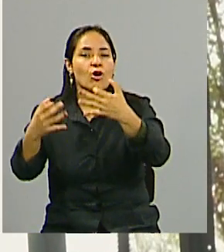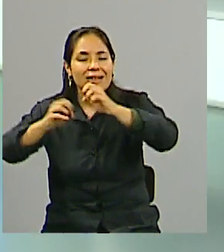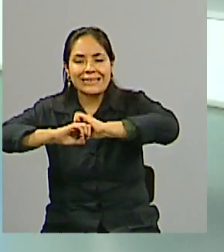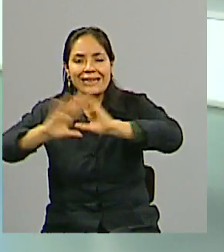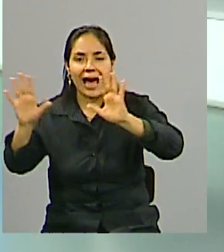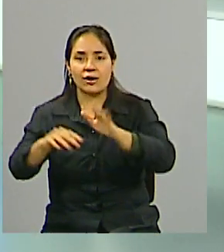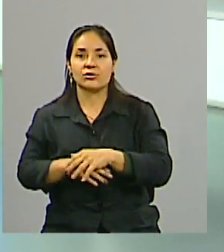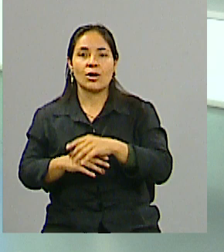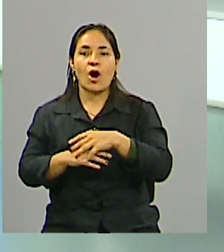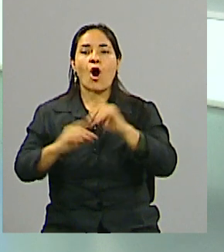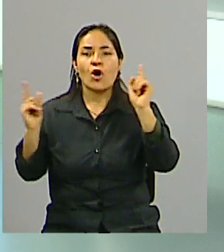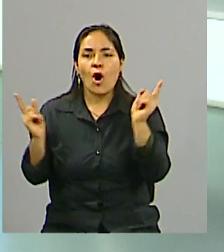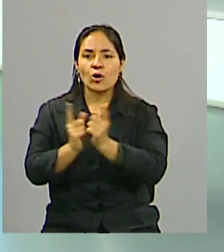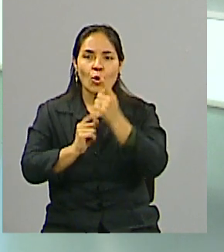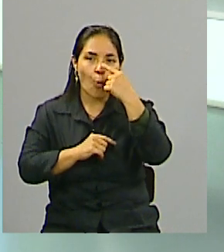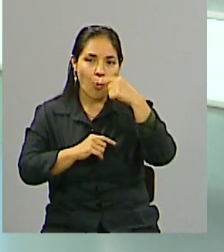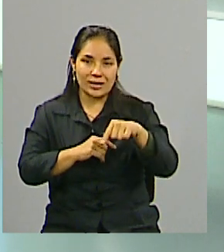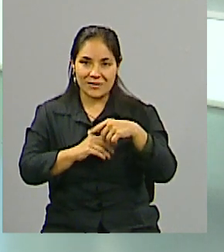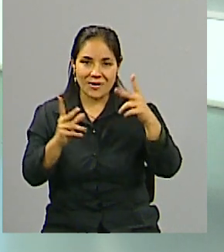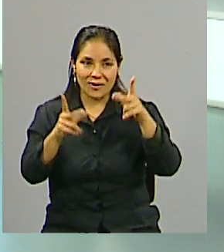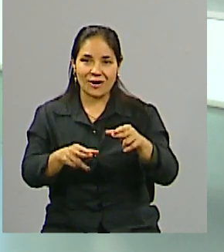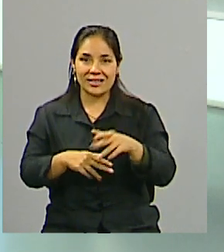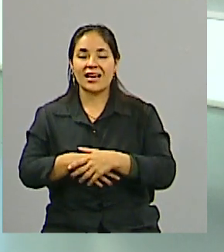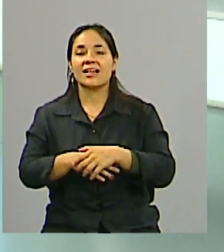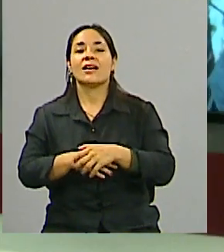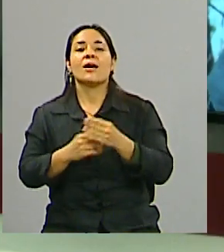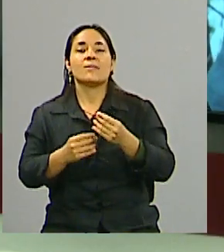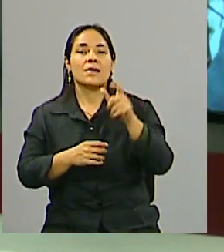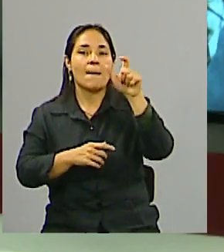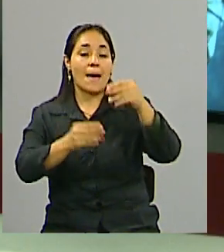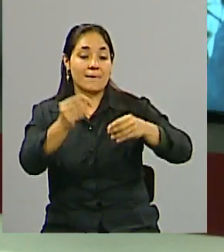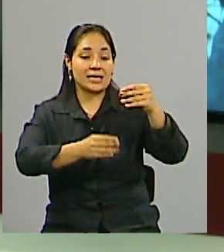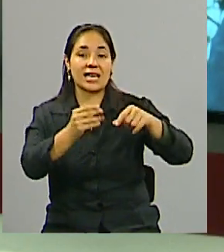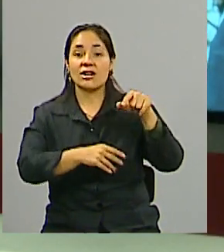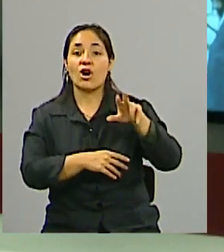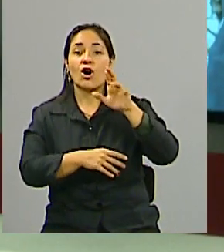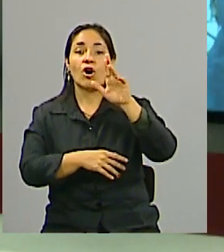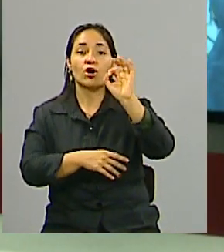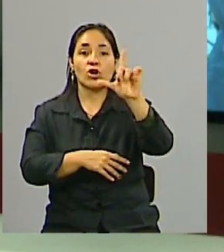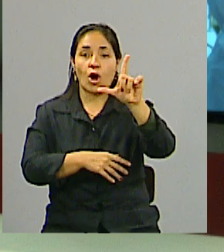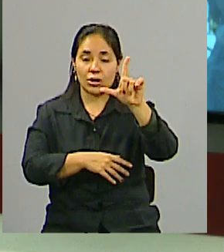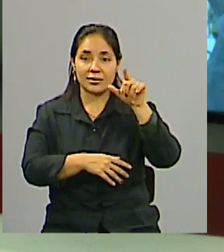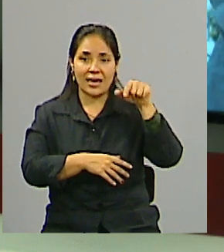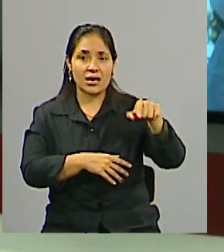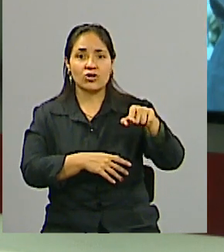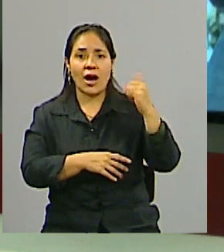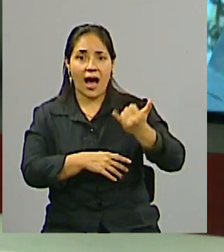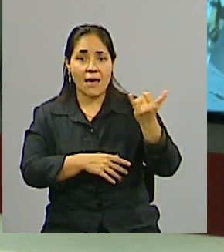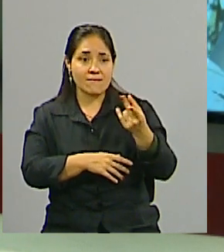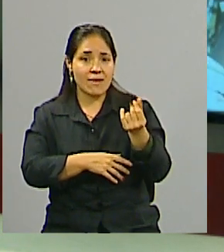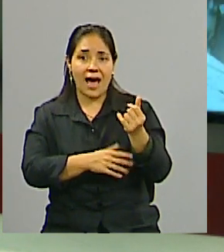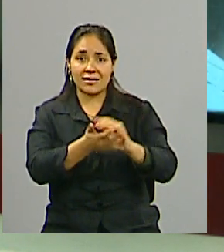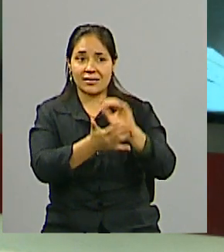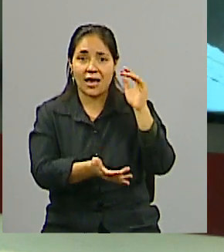Y cortito, porque tengo que ir al corte y me Bien. están retando. ¿Cuál es el rol de los empresarios, los que tienen de pronto el poder del dinero en